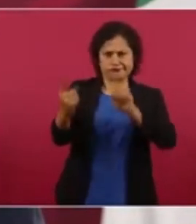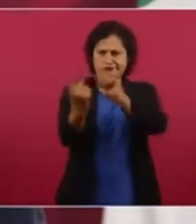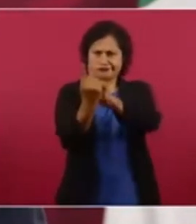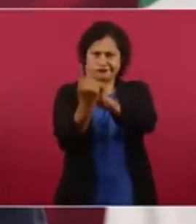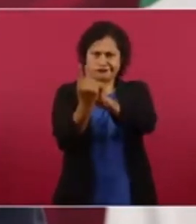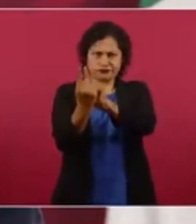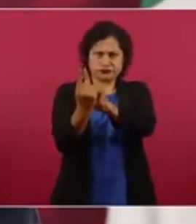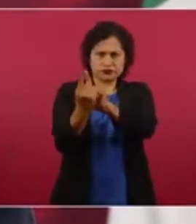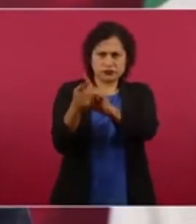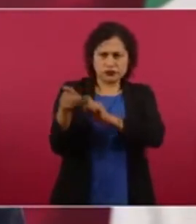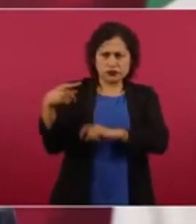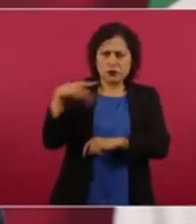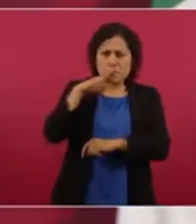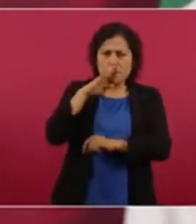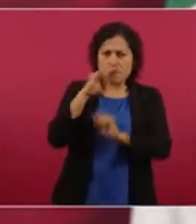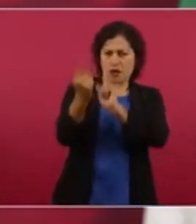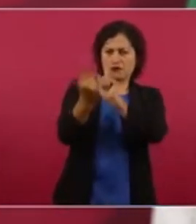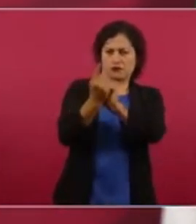y